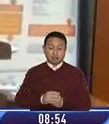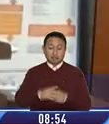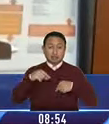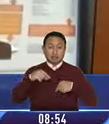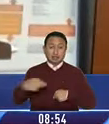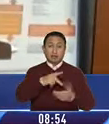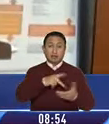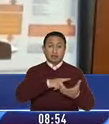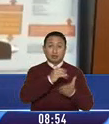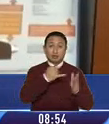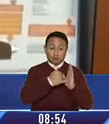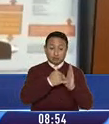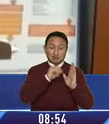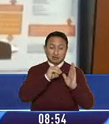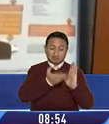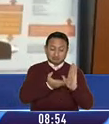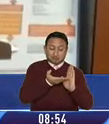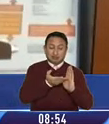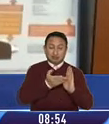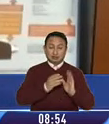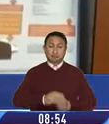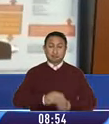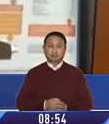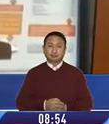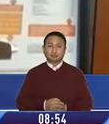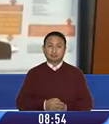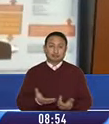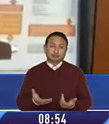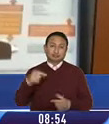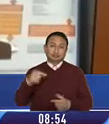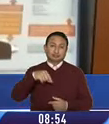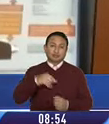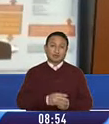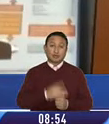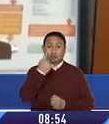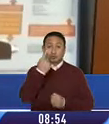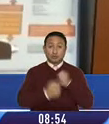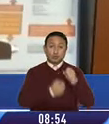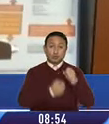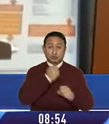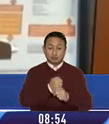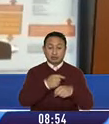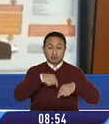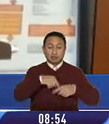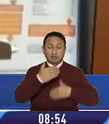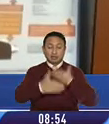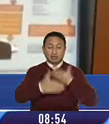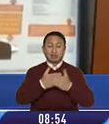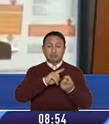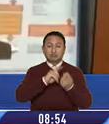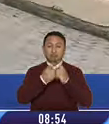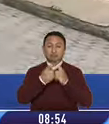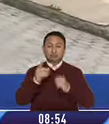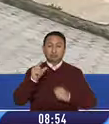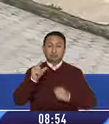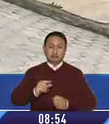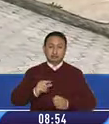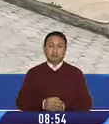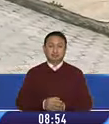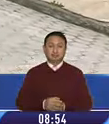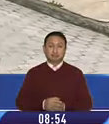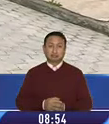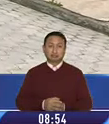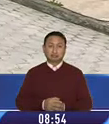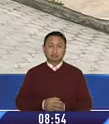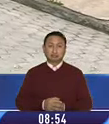pequeña diferencia, un pequeño incremento que evidentemente va a durar todo el año hasta que sea modificado nuevamente el salario básico. También se informó que hasta que la